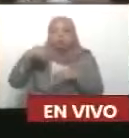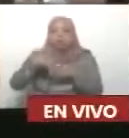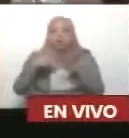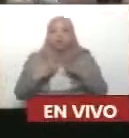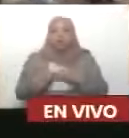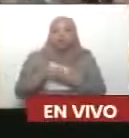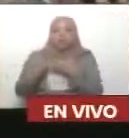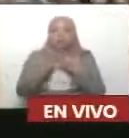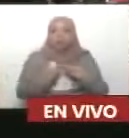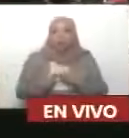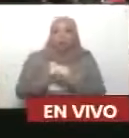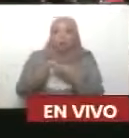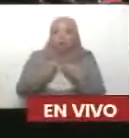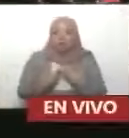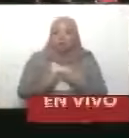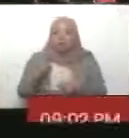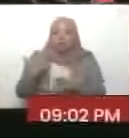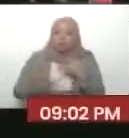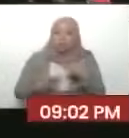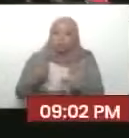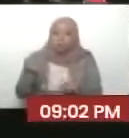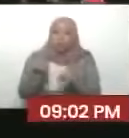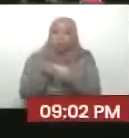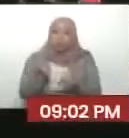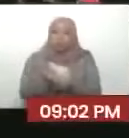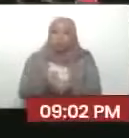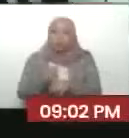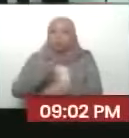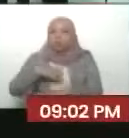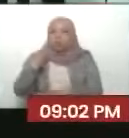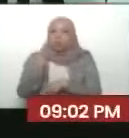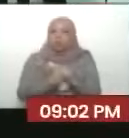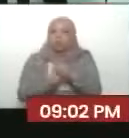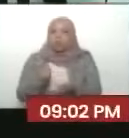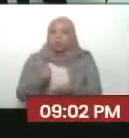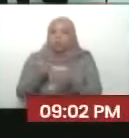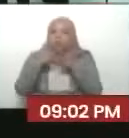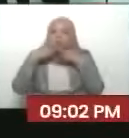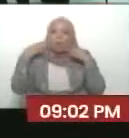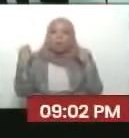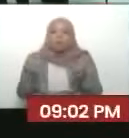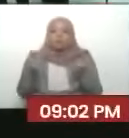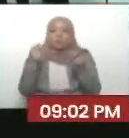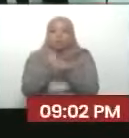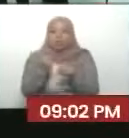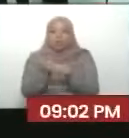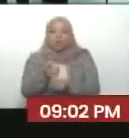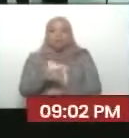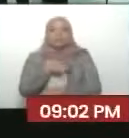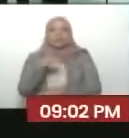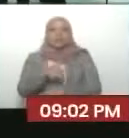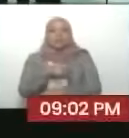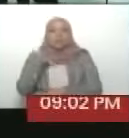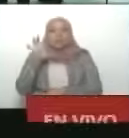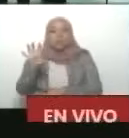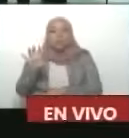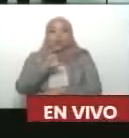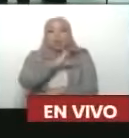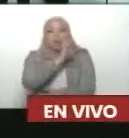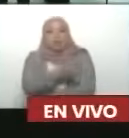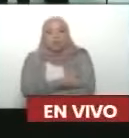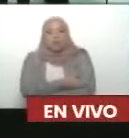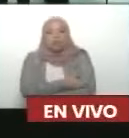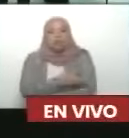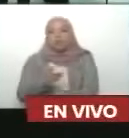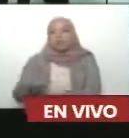estudiantil va a estar cargado, se lo puedo asegurar, de orgullo, de sentir patrio, de esa energía y